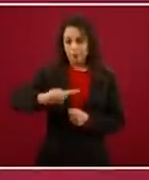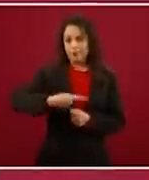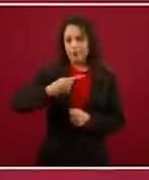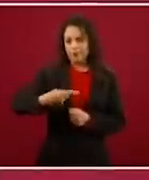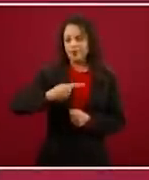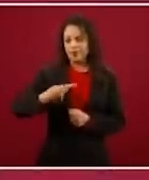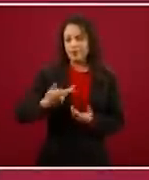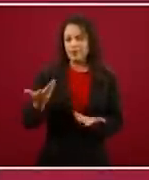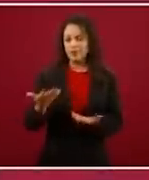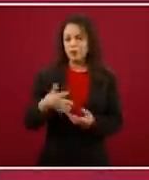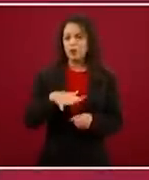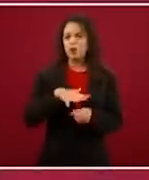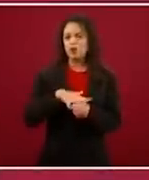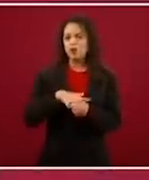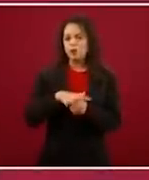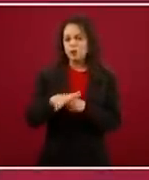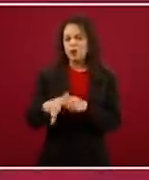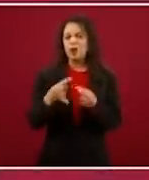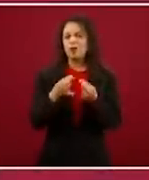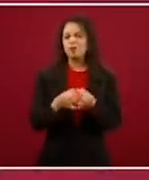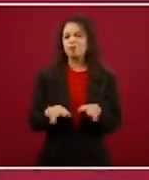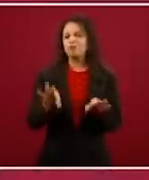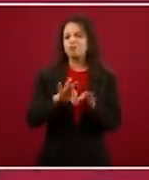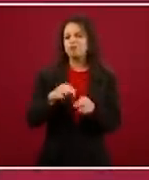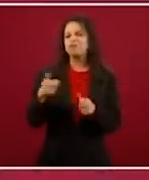¿cuál es el propósito principal